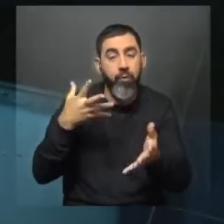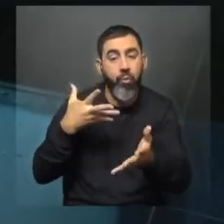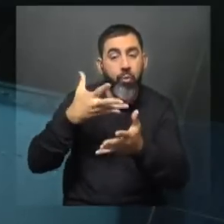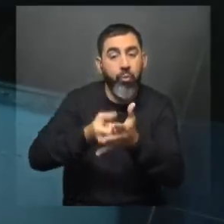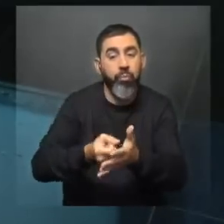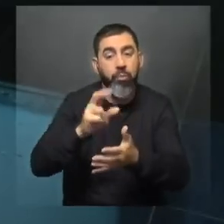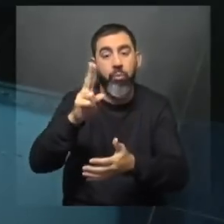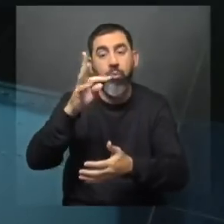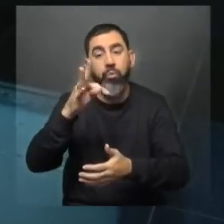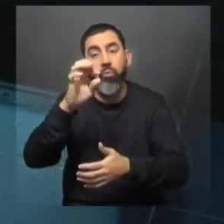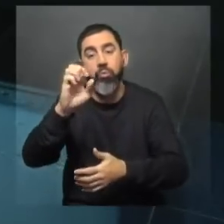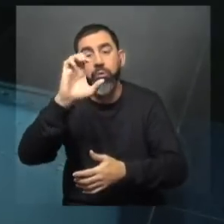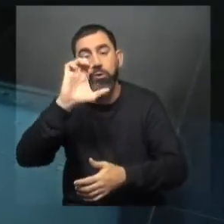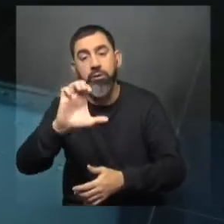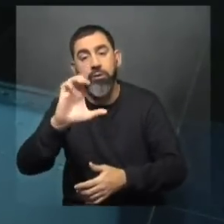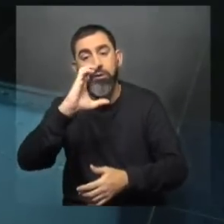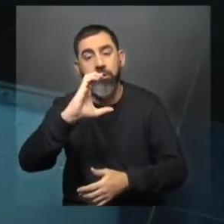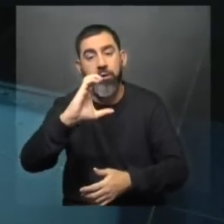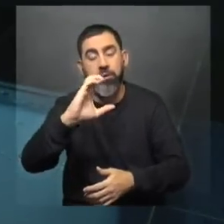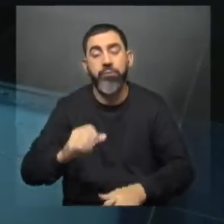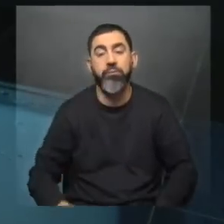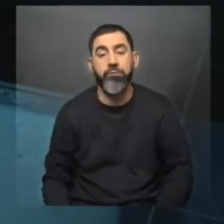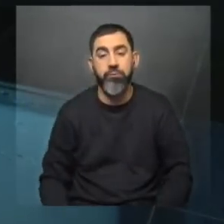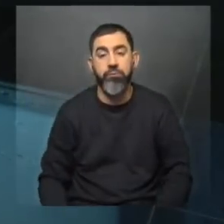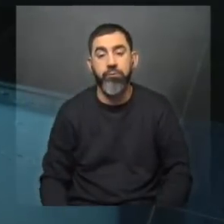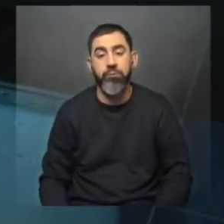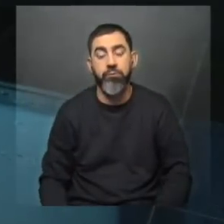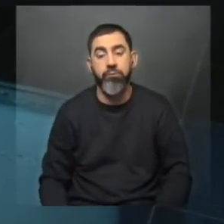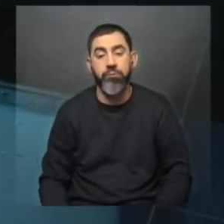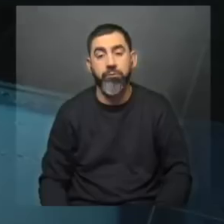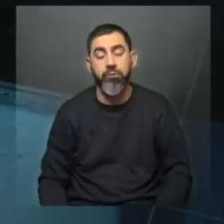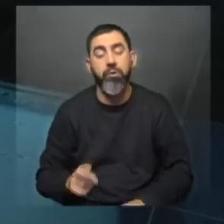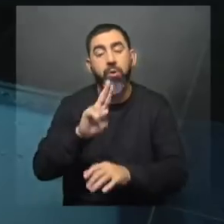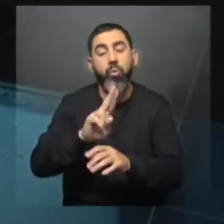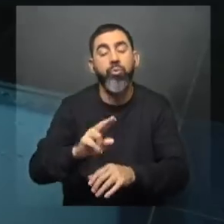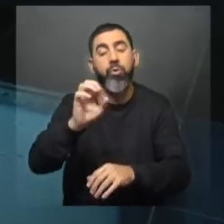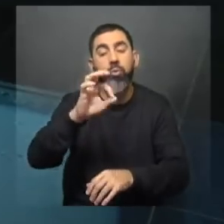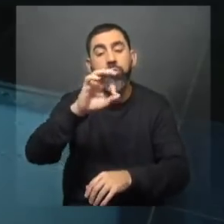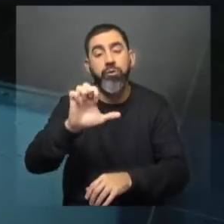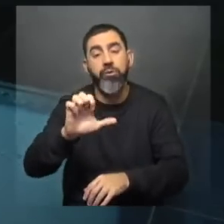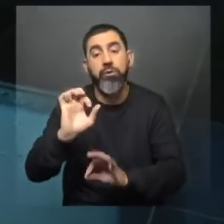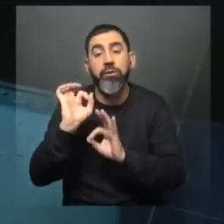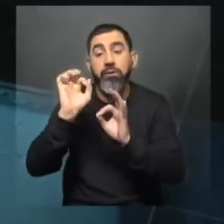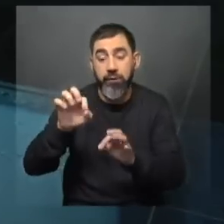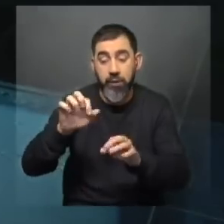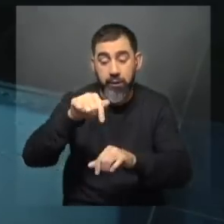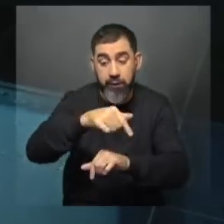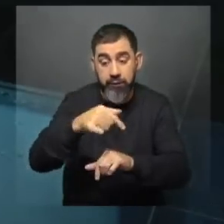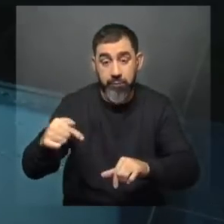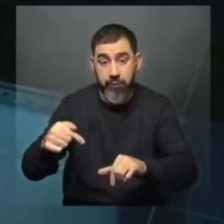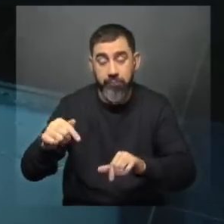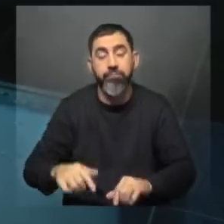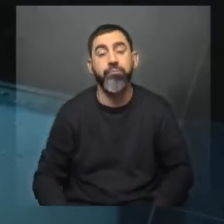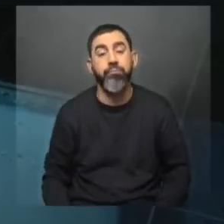por la universidad de la tecnológica del Uruguay la lautec y que será utilizada por osle y llegará esta semana a Uruguay